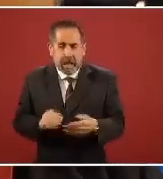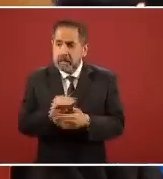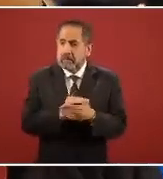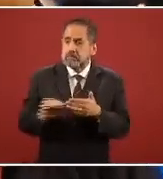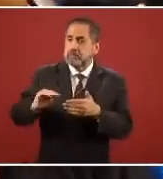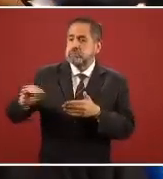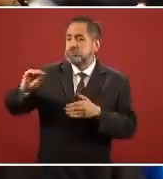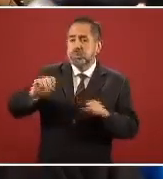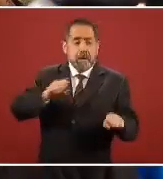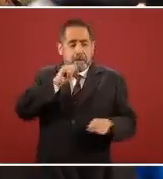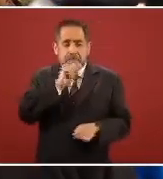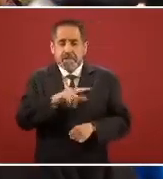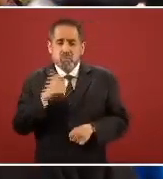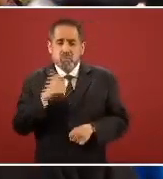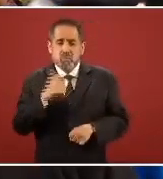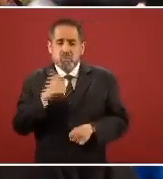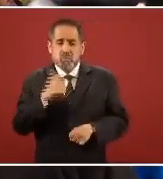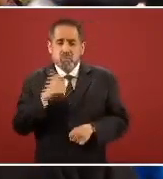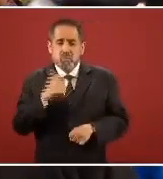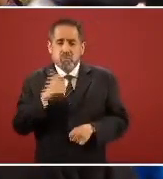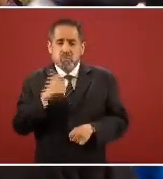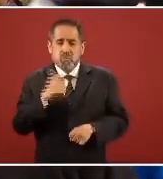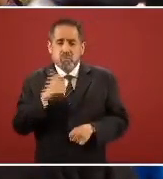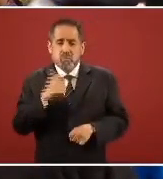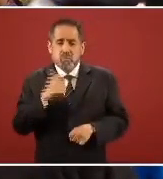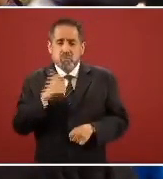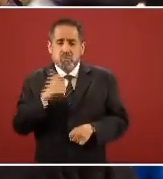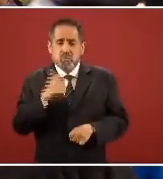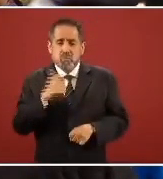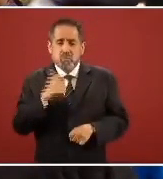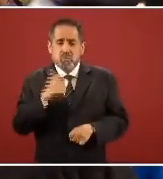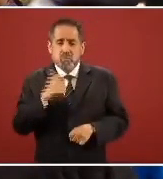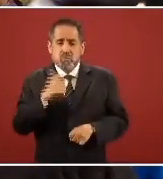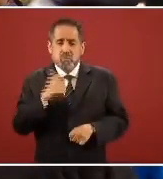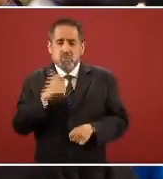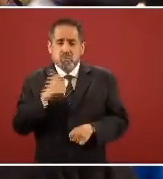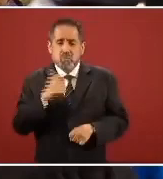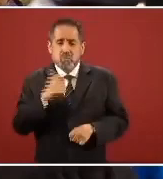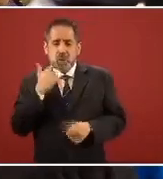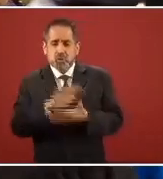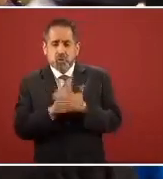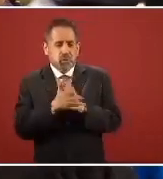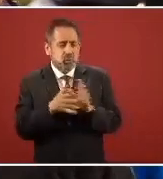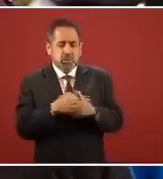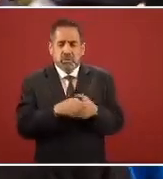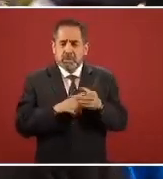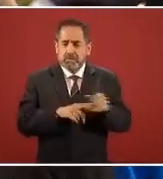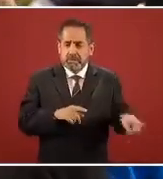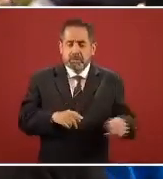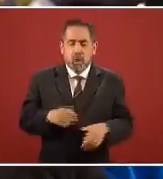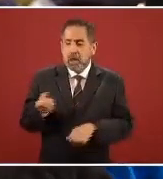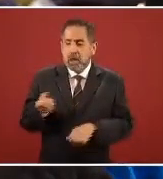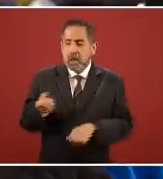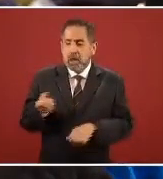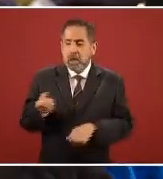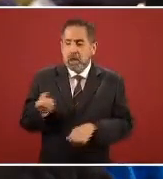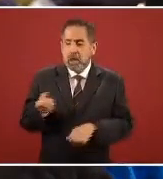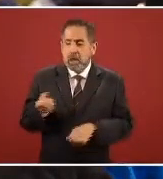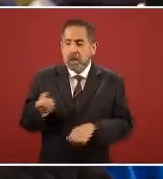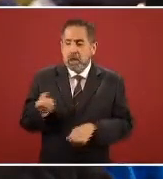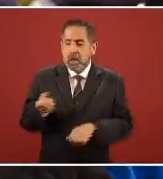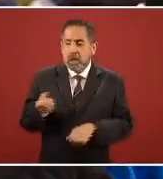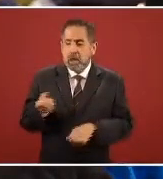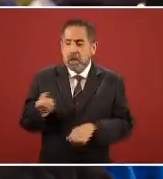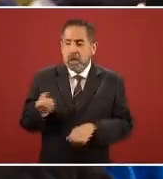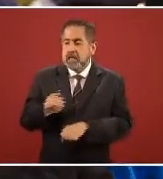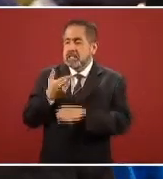niveles de su gobierno. And they've gotten up to the higher levels of your government. Hay secretarios particulares.